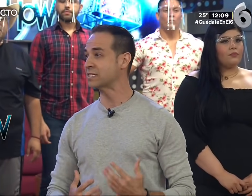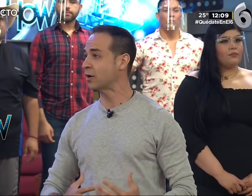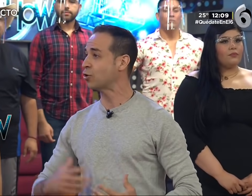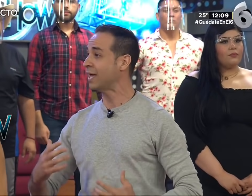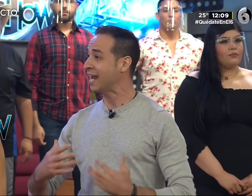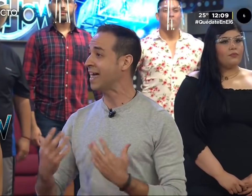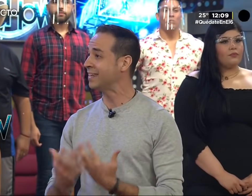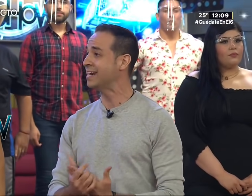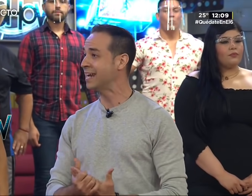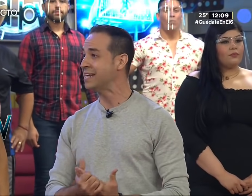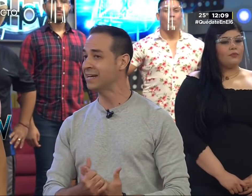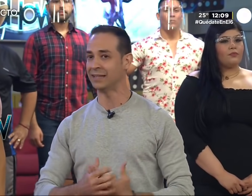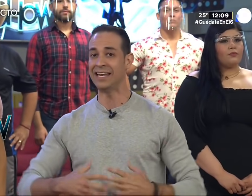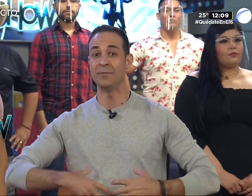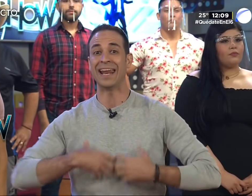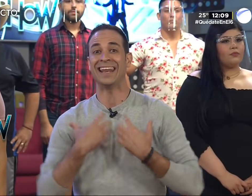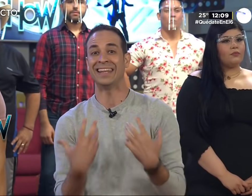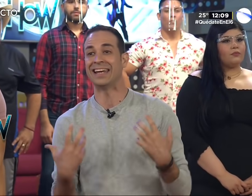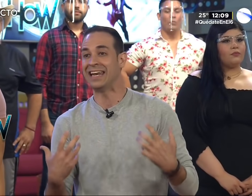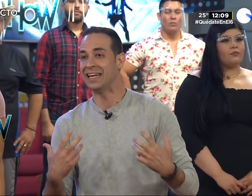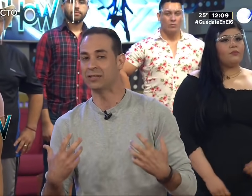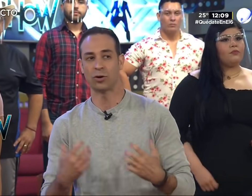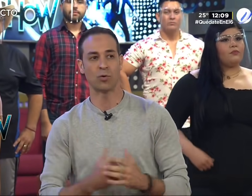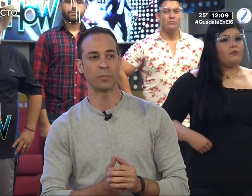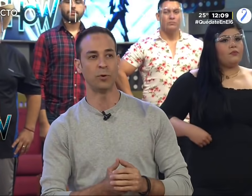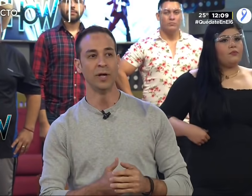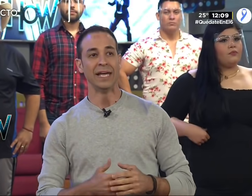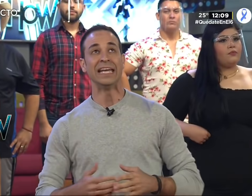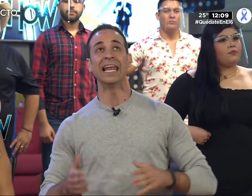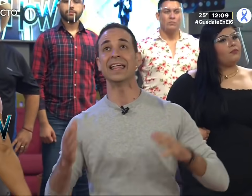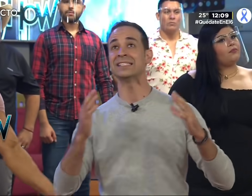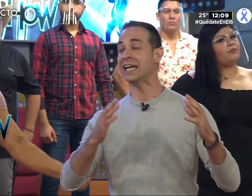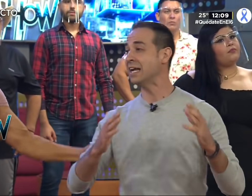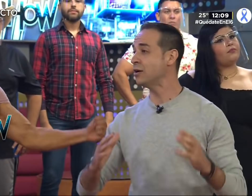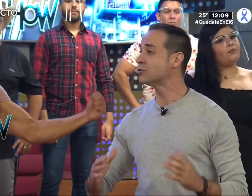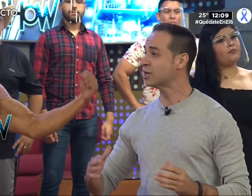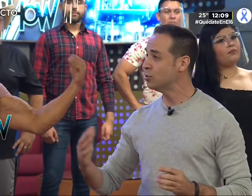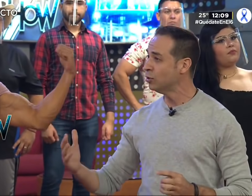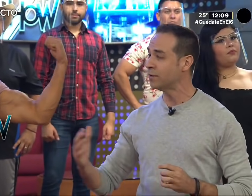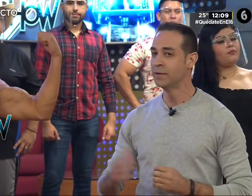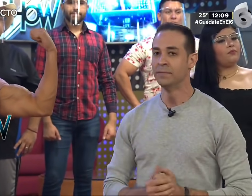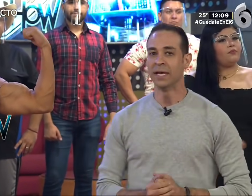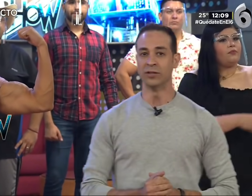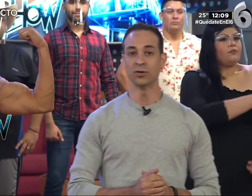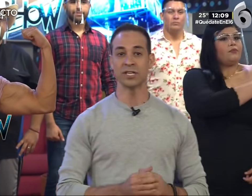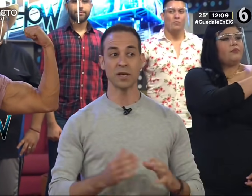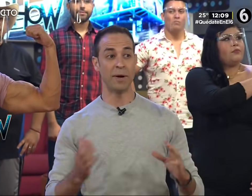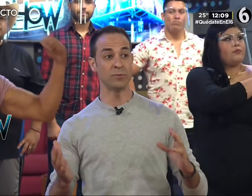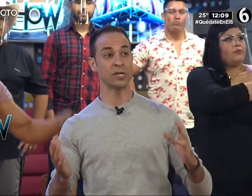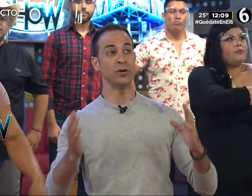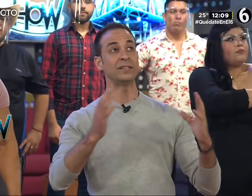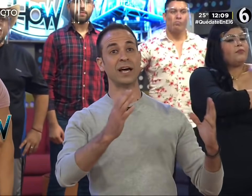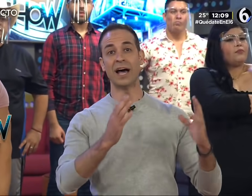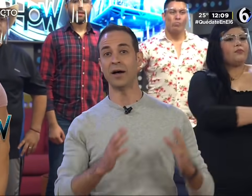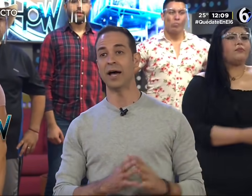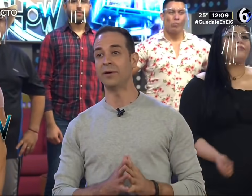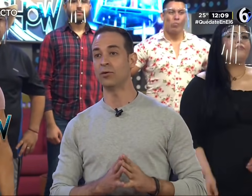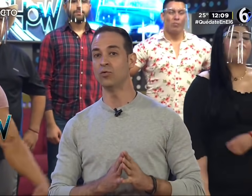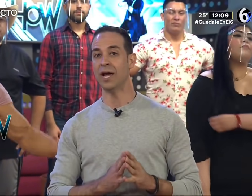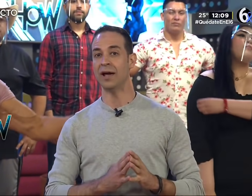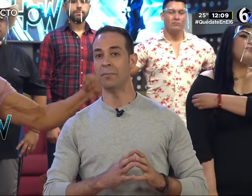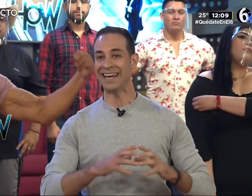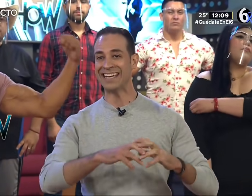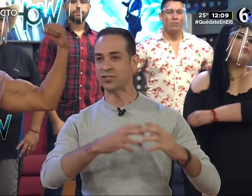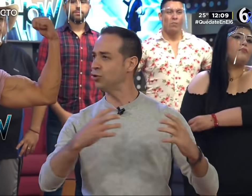mucho desarrollar adrenalina, liberar adrenalina dentro del cuerpo, y la danza aérea nos ayuda. Entonces vamos ahorita a